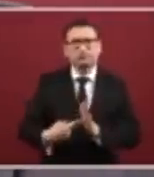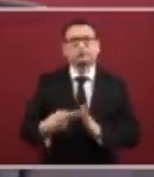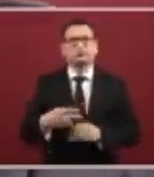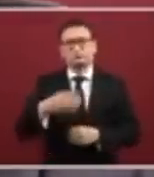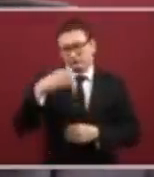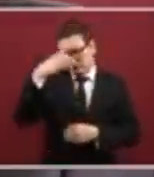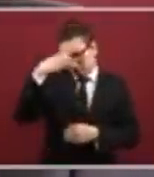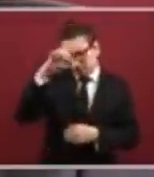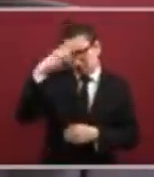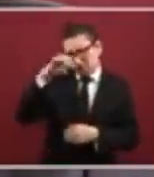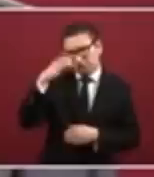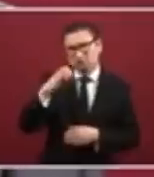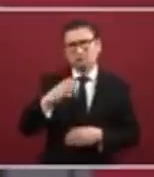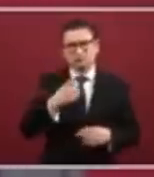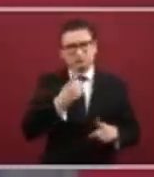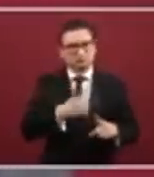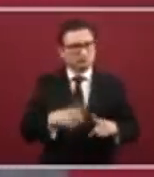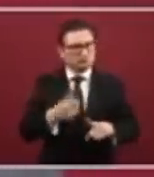especialistas